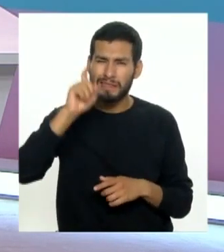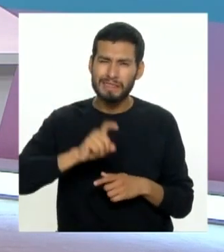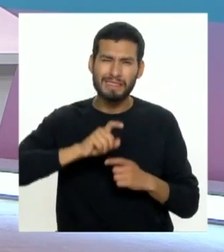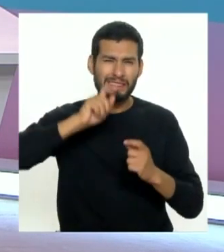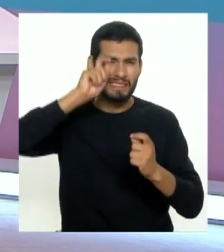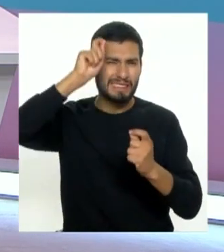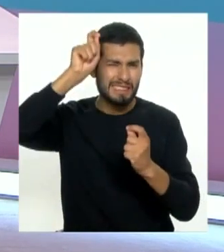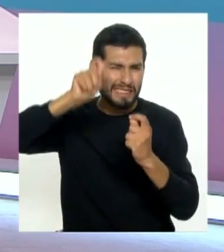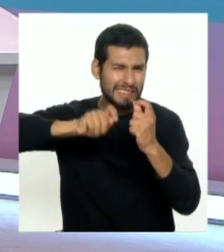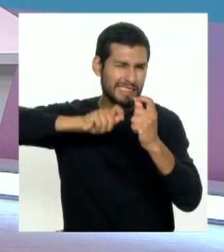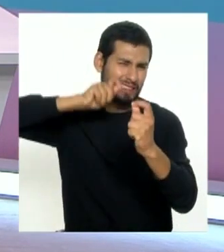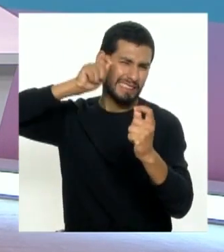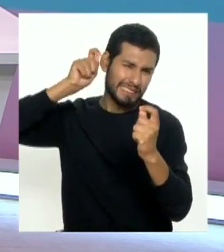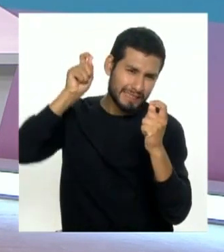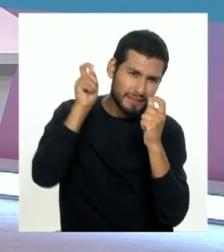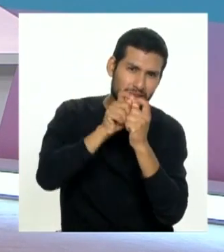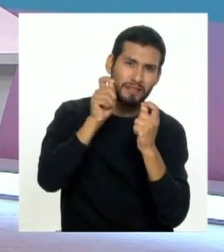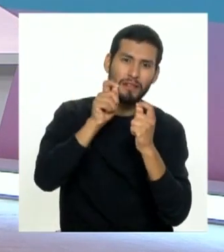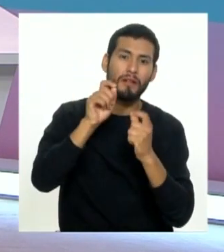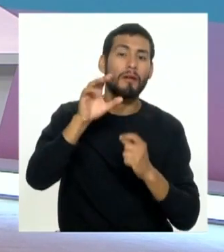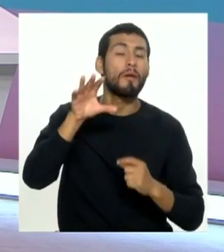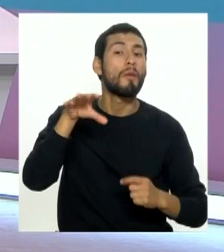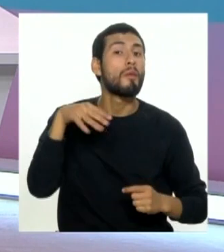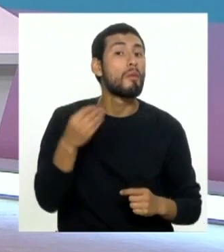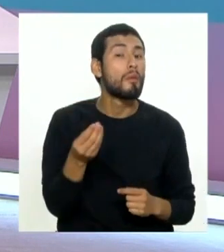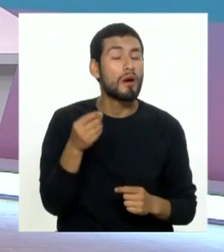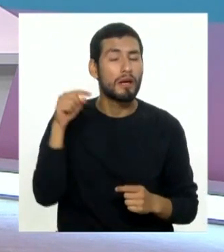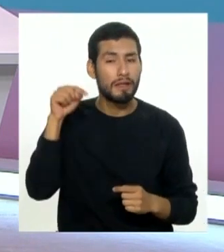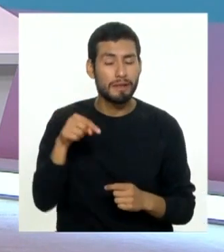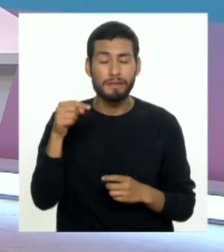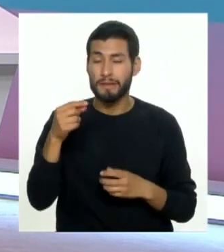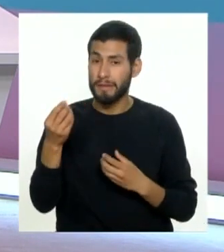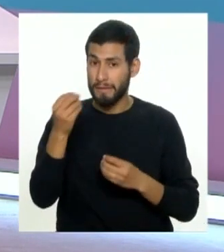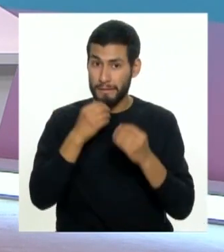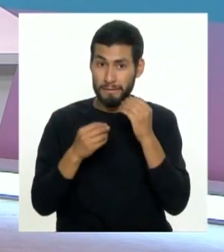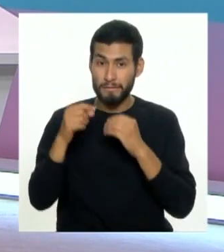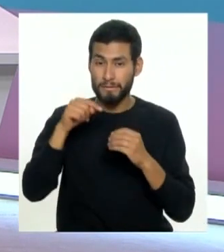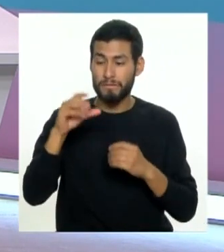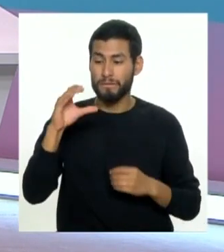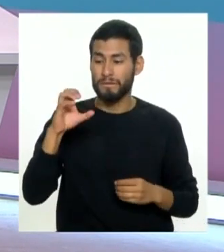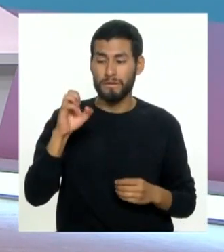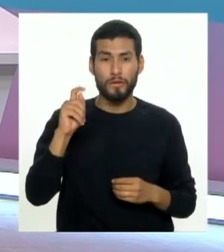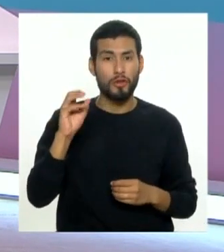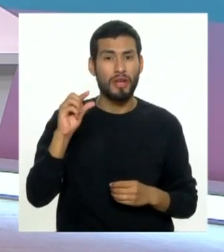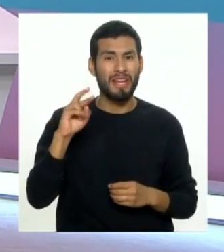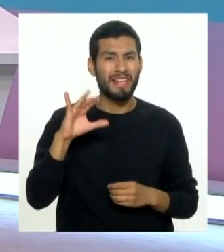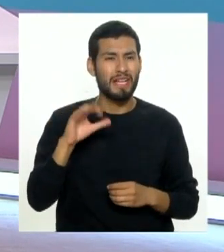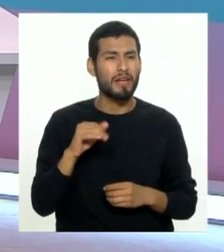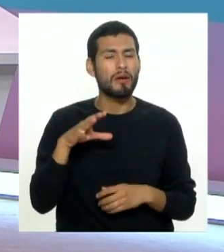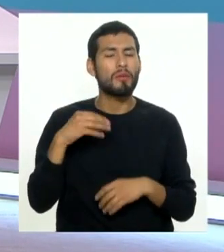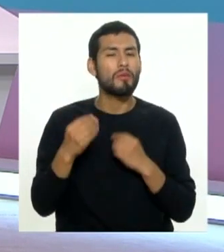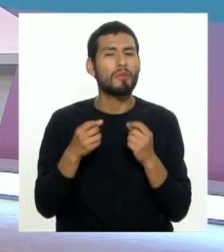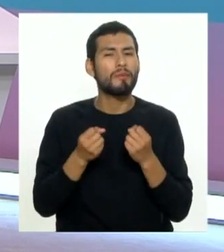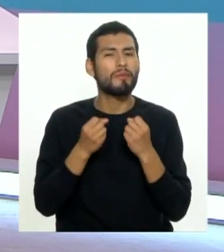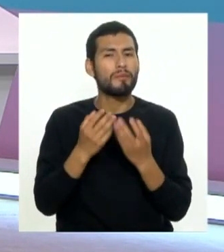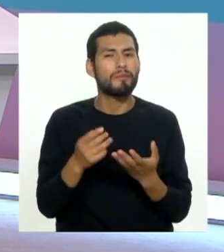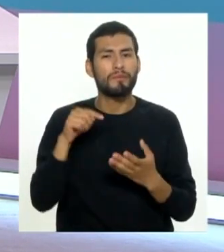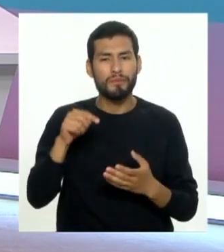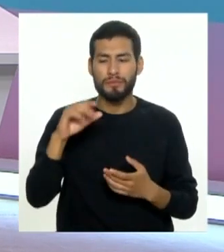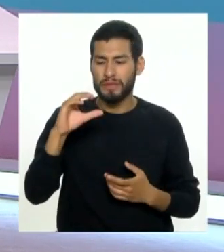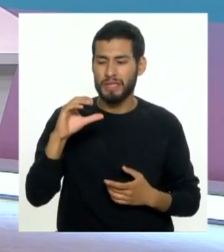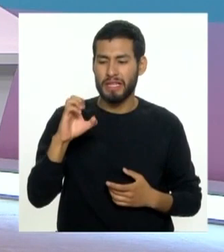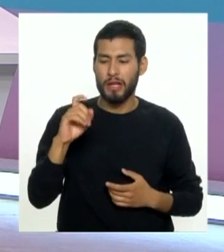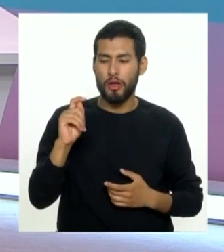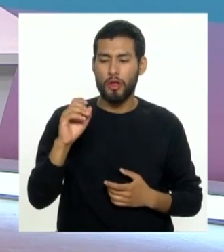ser muy precisa. Porque esta dieta lo que hace es trabajar, se llama cetogénica, porque lo que produce son